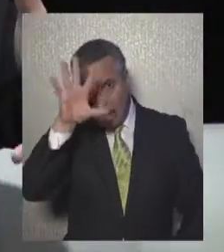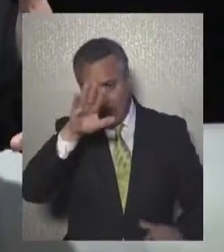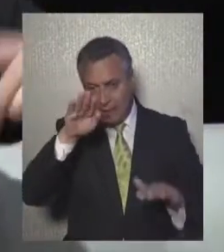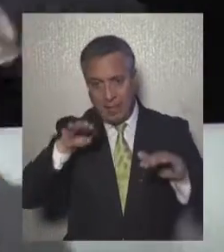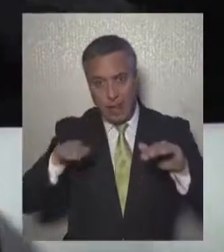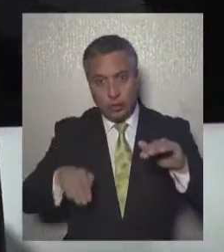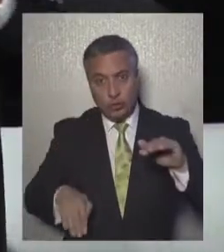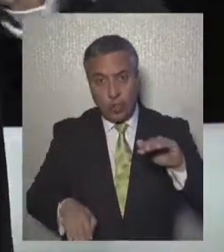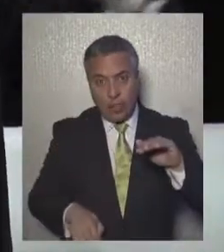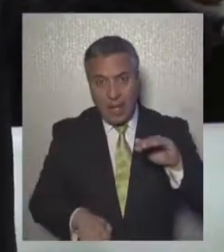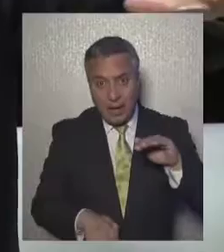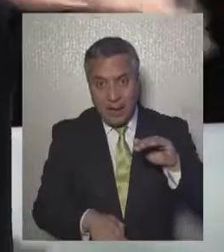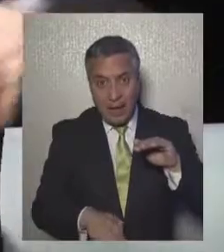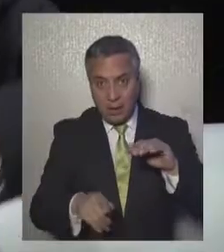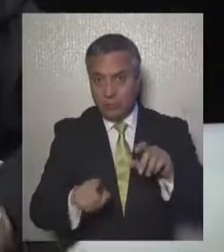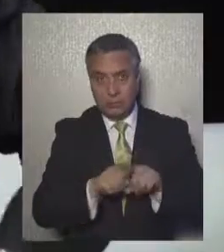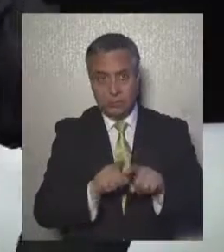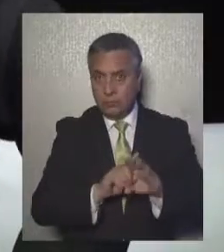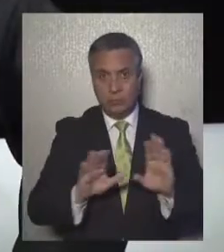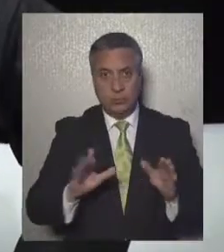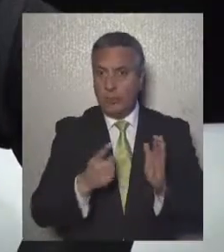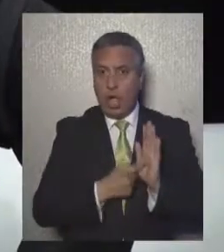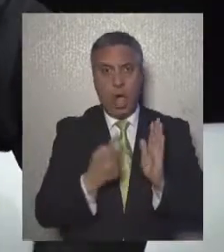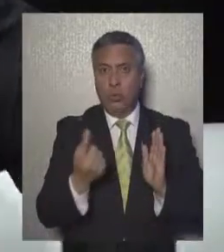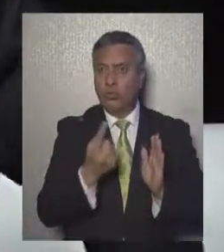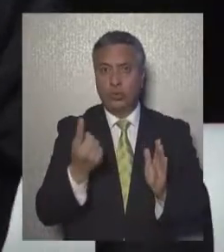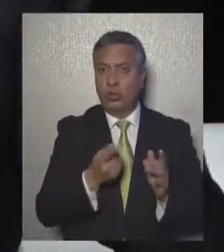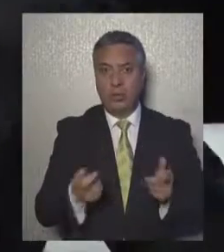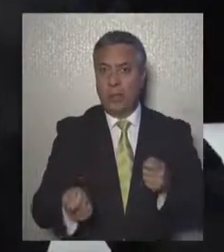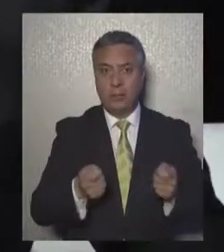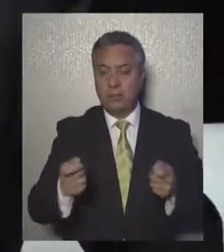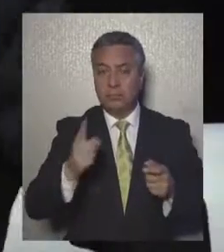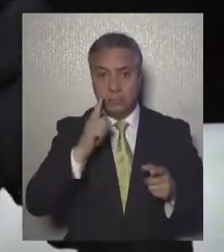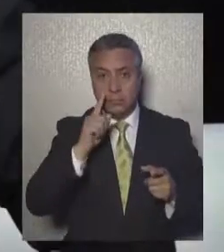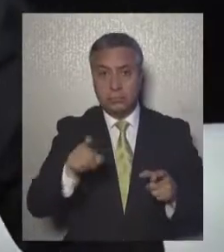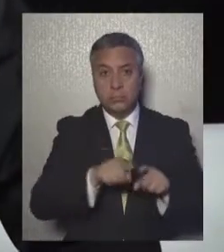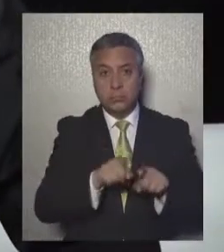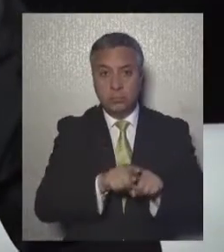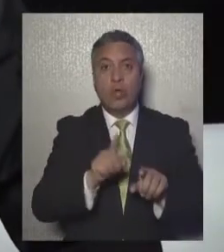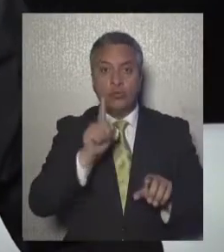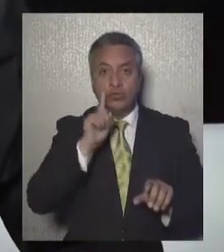subterráneo manejado en forma autónoma y estar expuesto al hackeo?